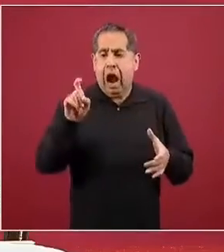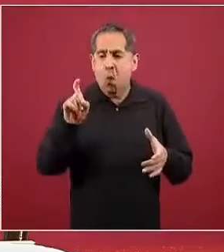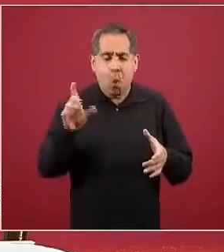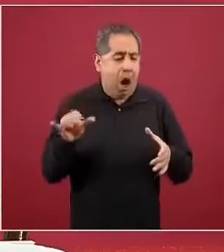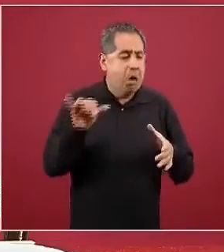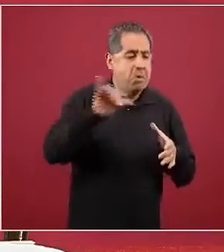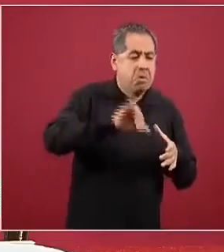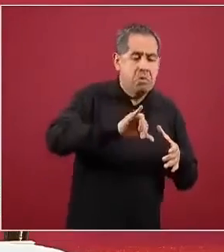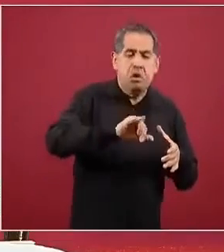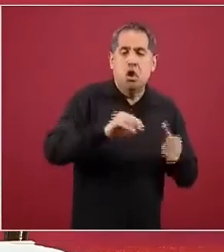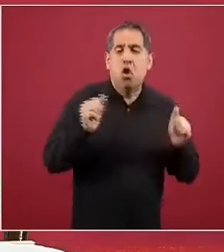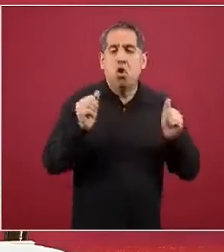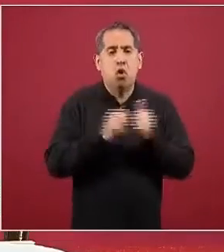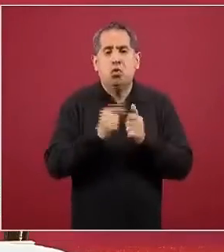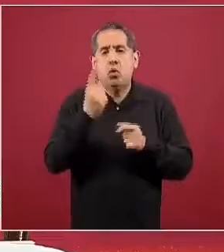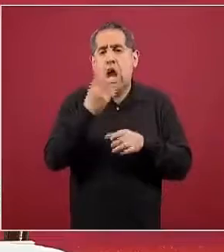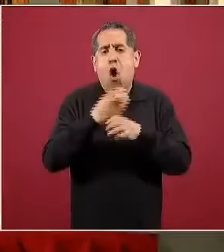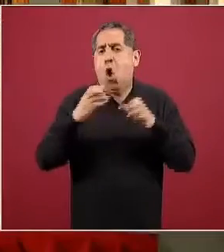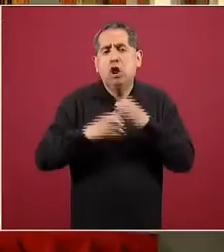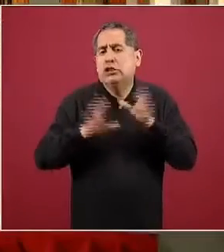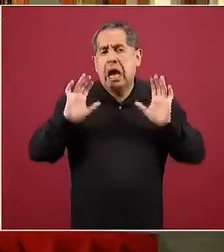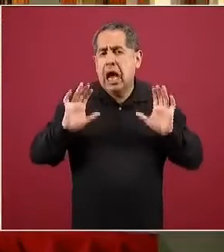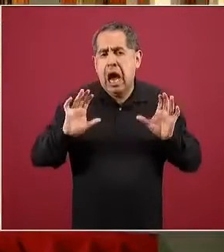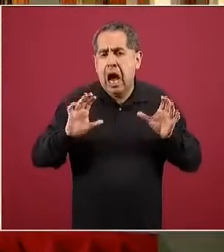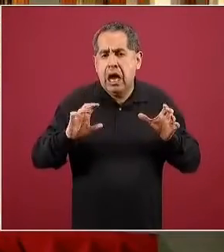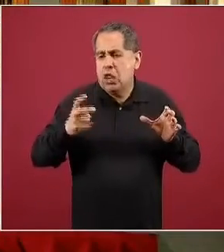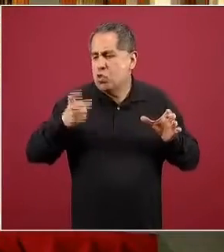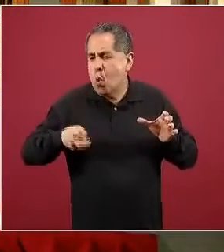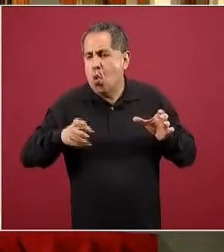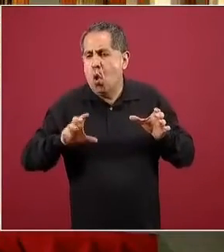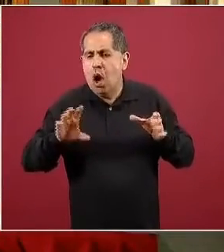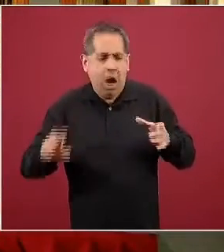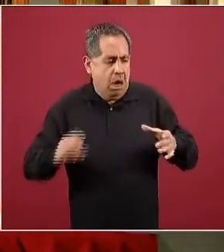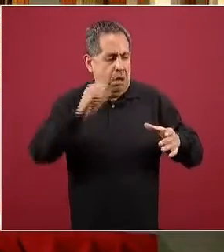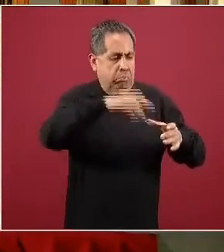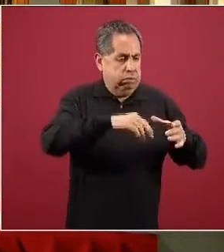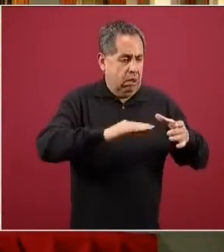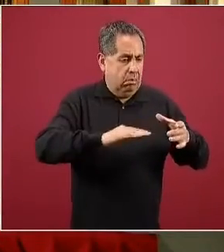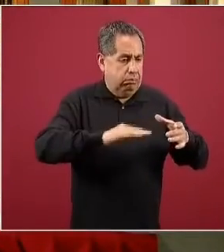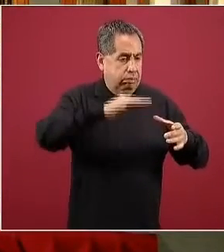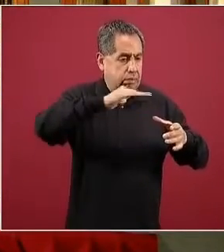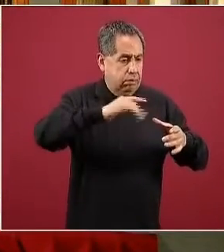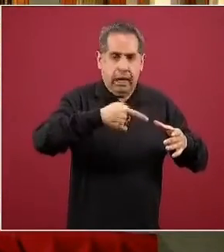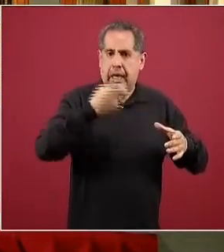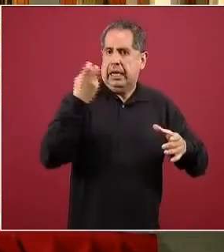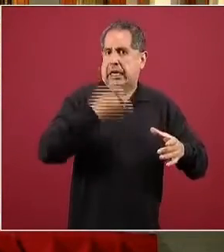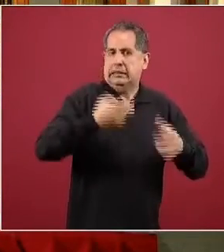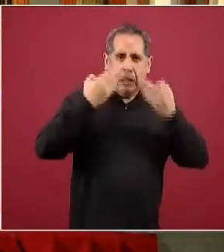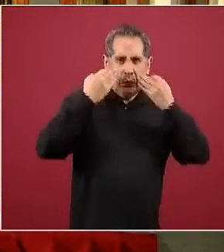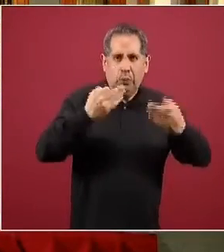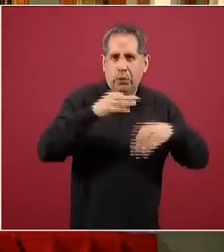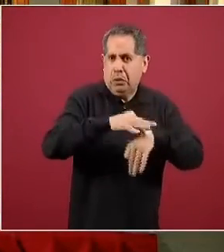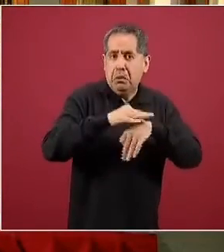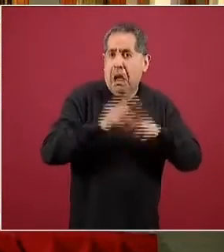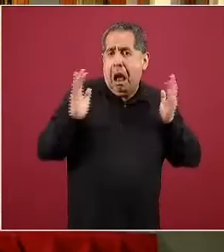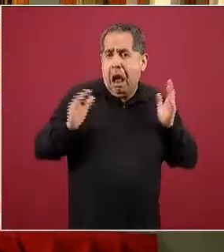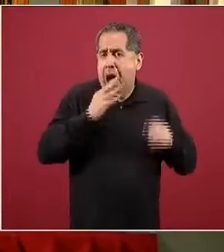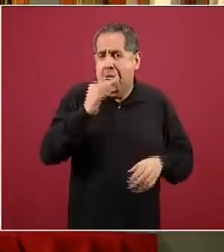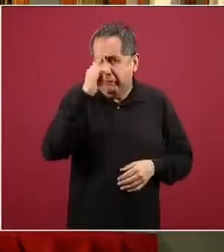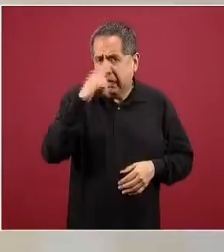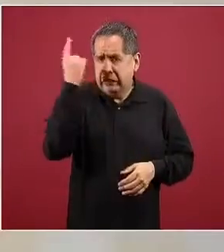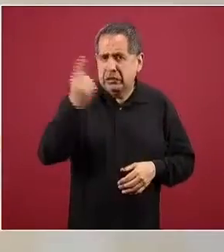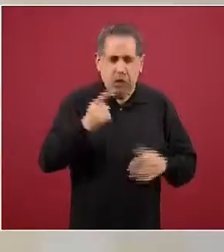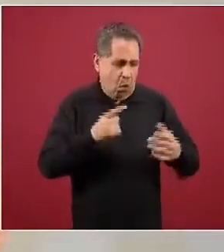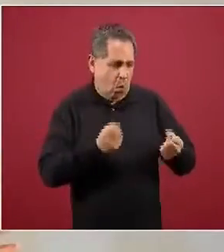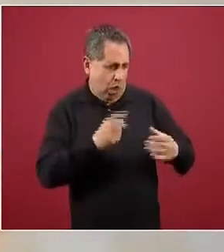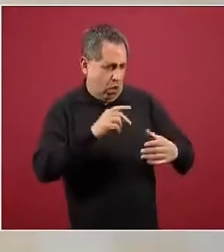se introduce un objeto sólido y el agua que se desplaza nos permite hacer una estimación